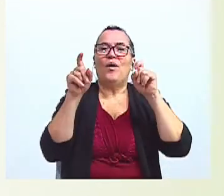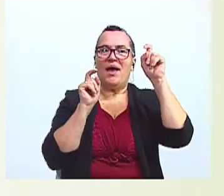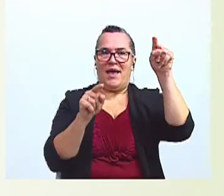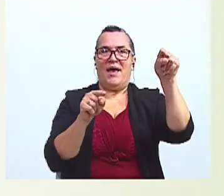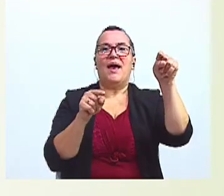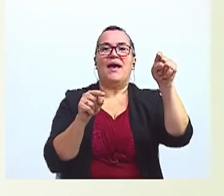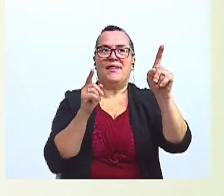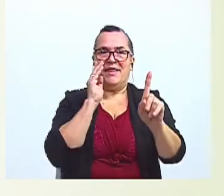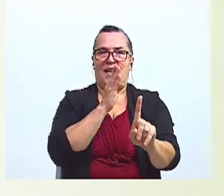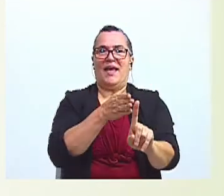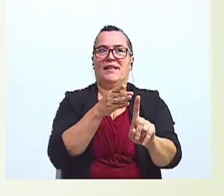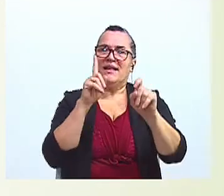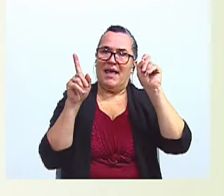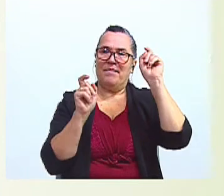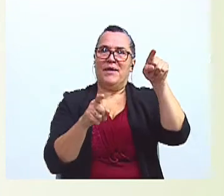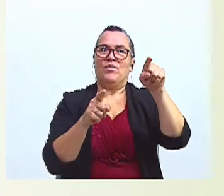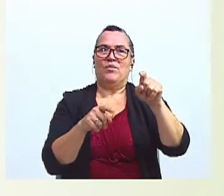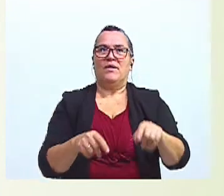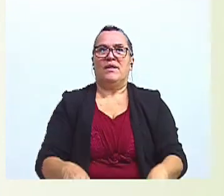pregunta.